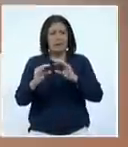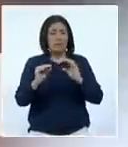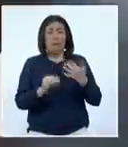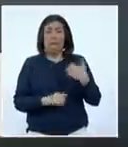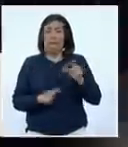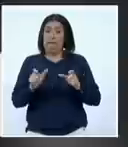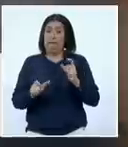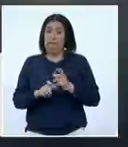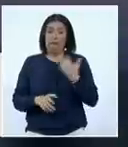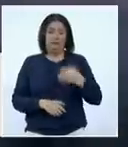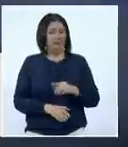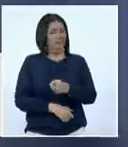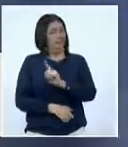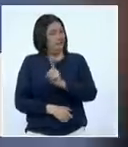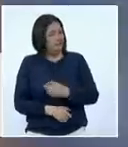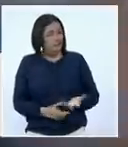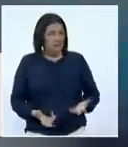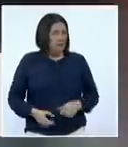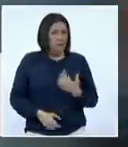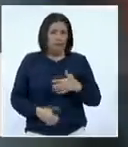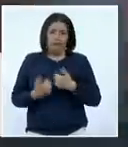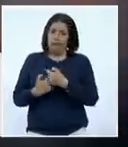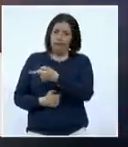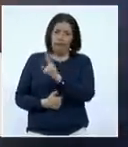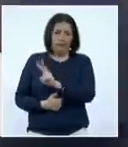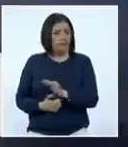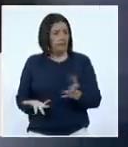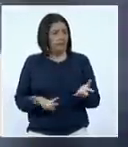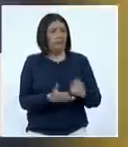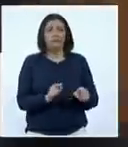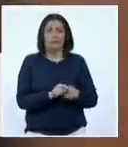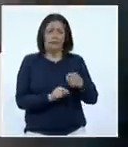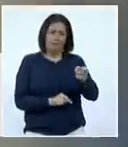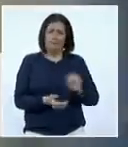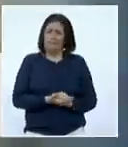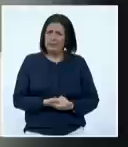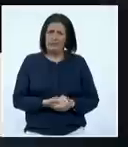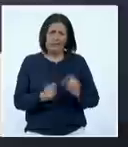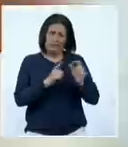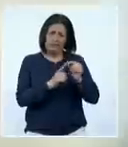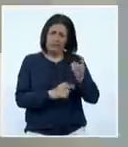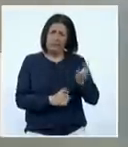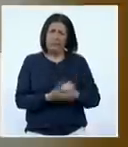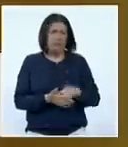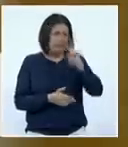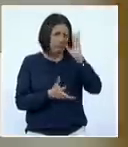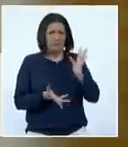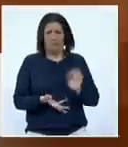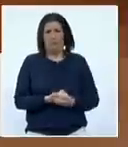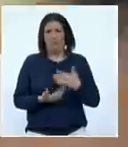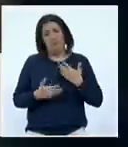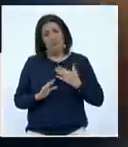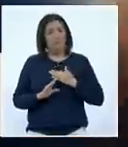Aunque los pasajeros condenaron la reacción de la pareja de venezolanos, también criticaron los provocadores comentarios de nuestro compatriota, pues